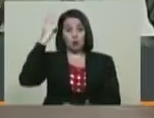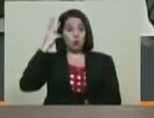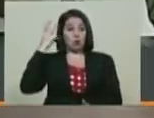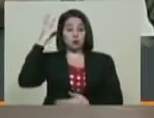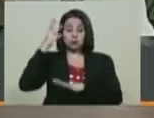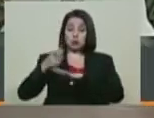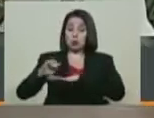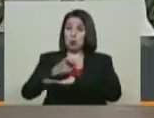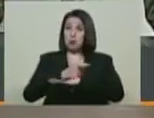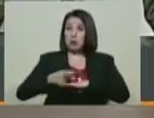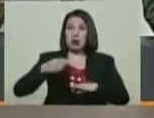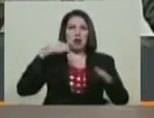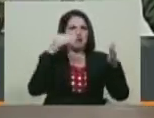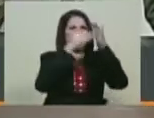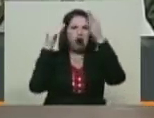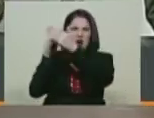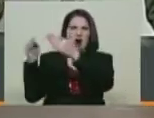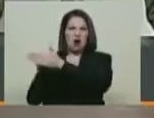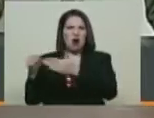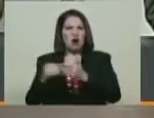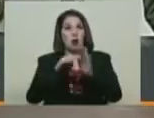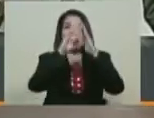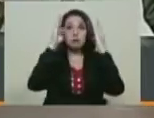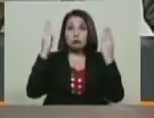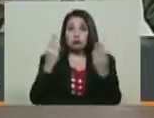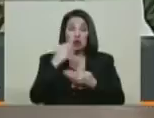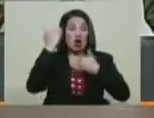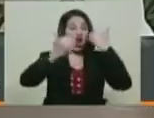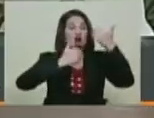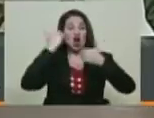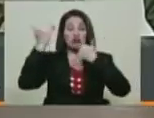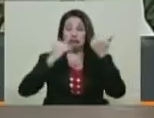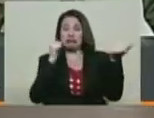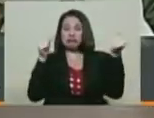que agrede al mundo, grosero, infame,